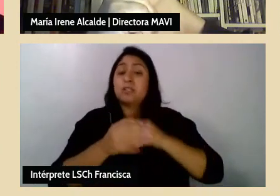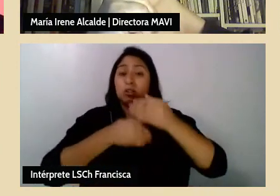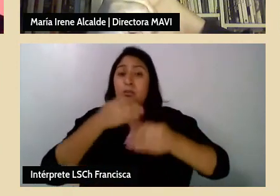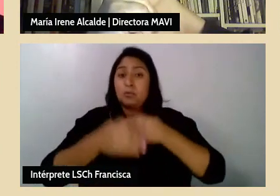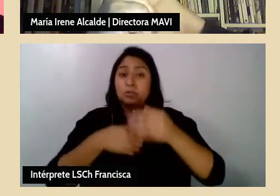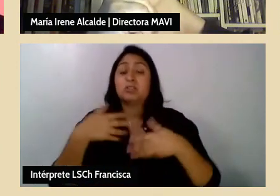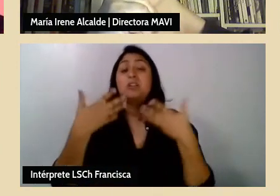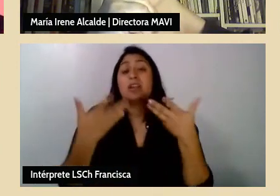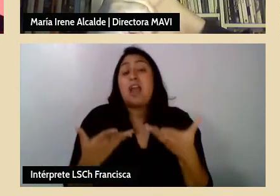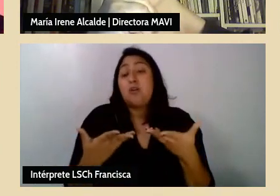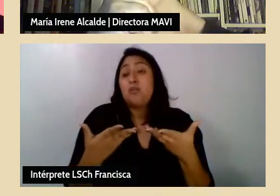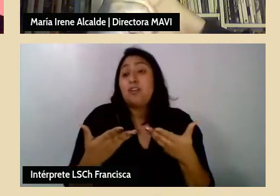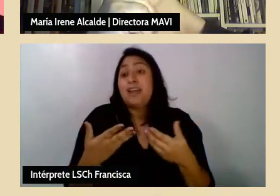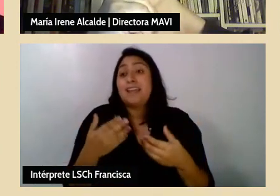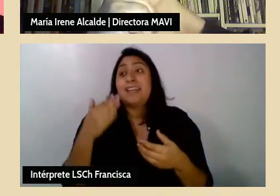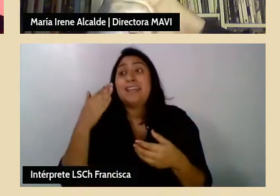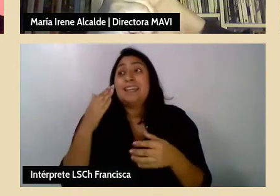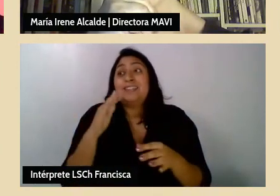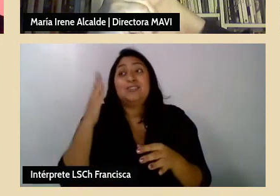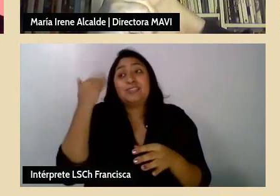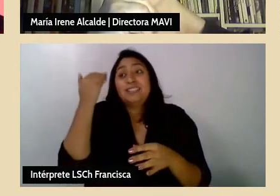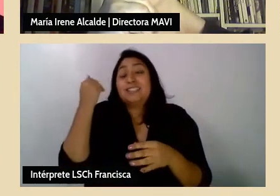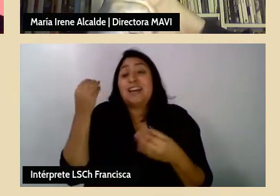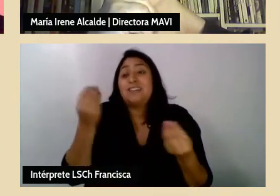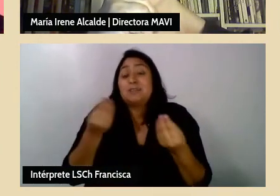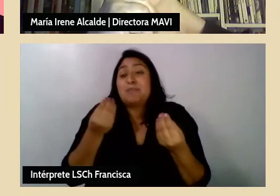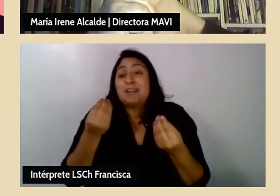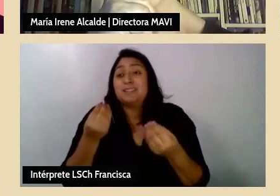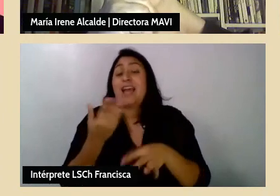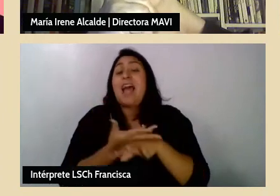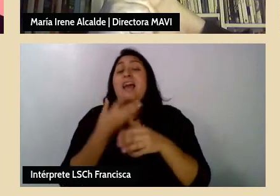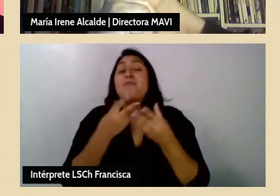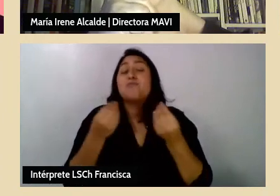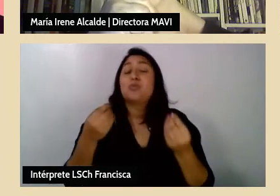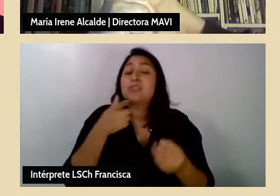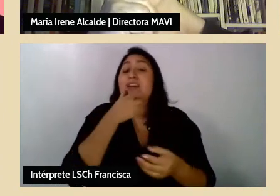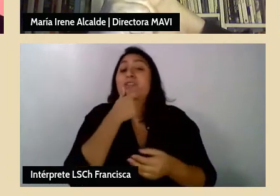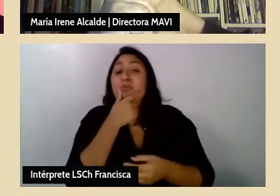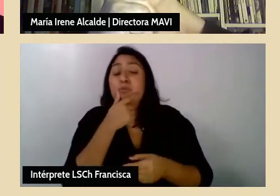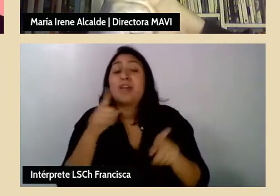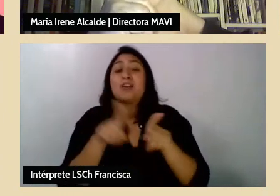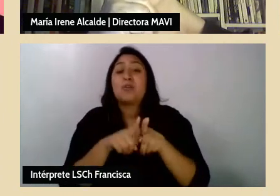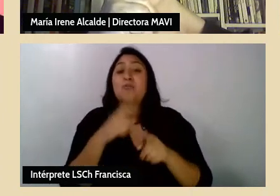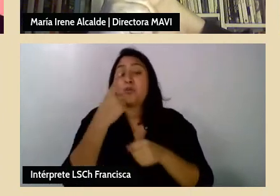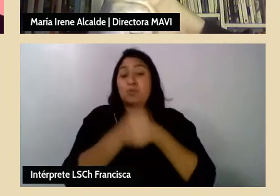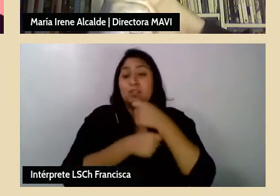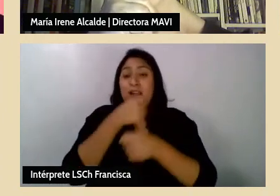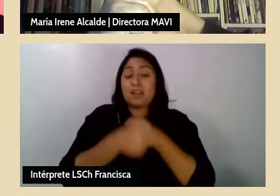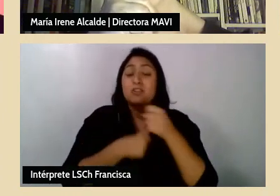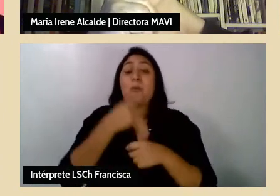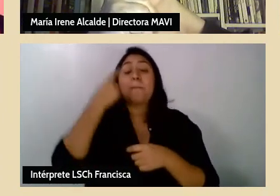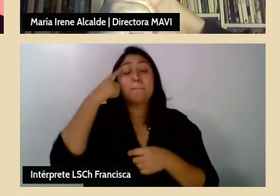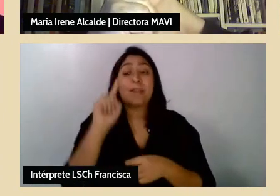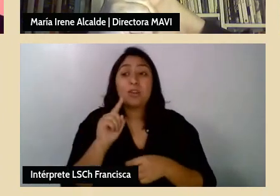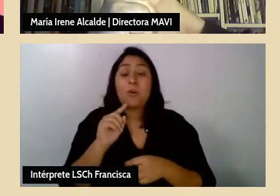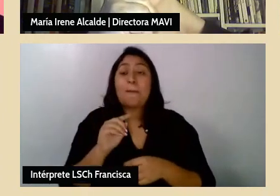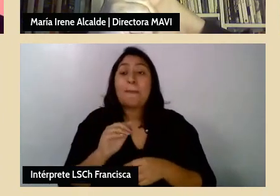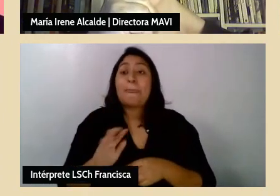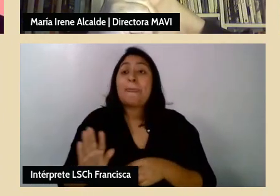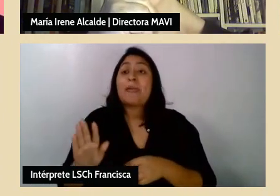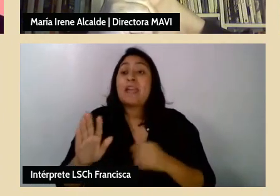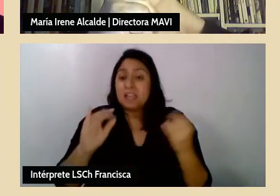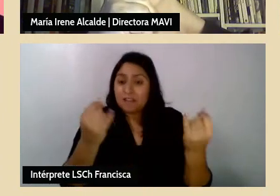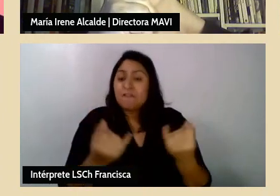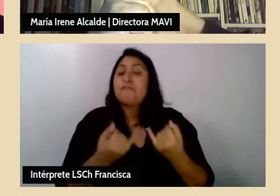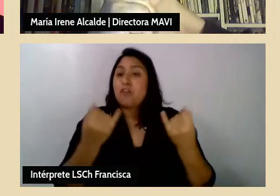bueno, nadie sabe mucho porque hay mucha incertidumbre como ya hace un año. Pero en el fondo, manténganse informados